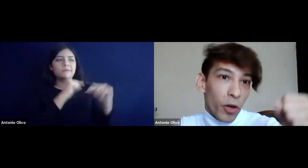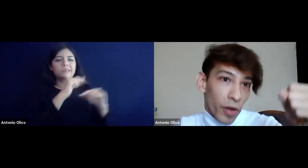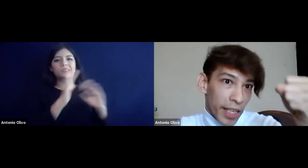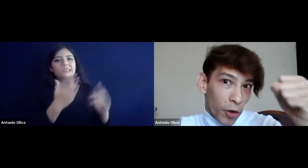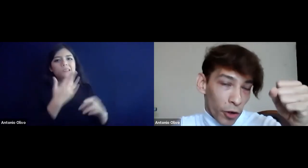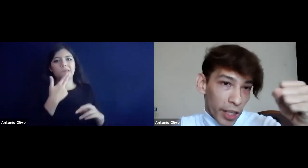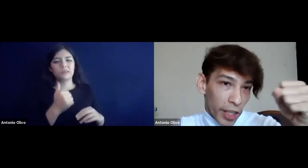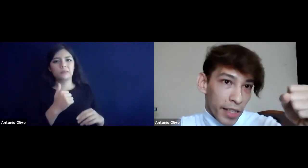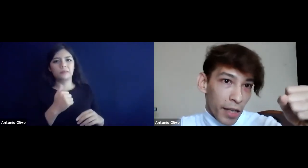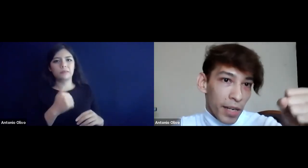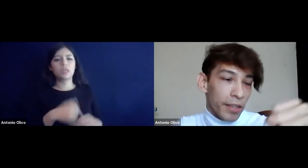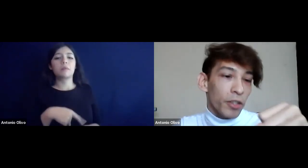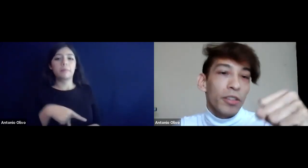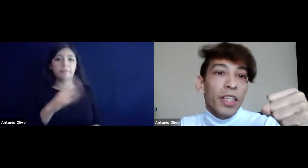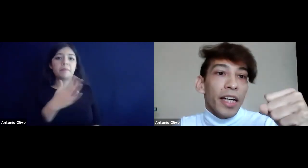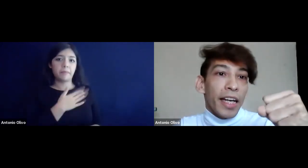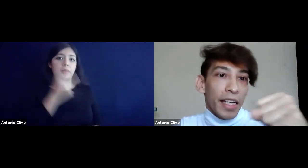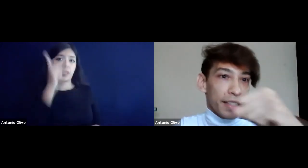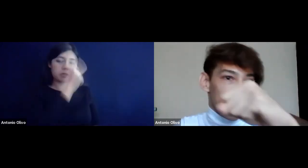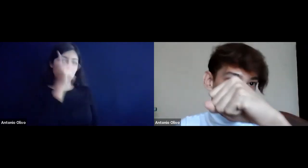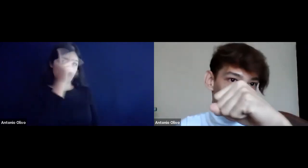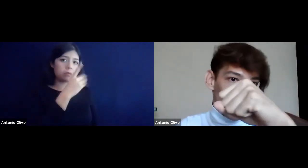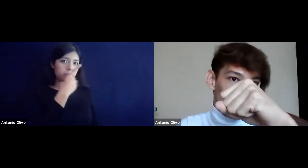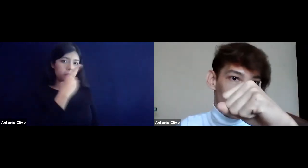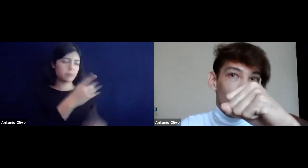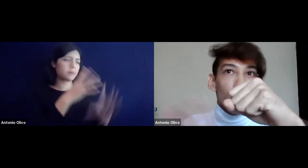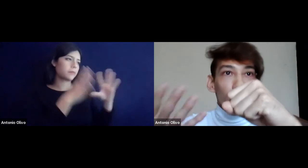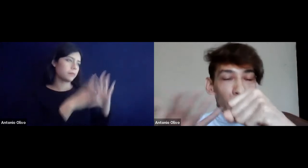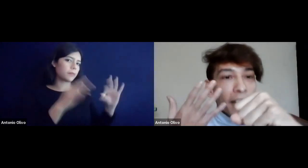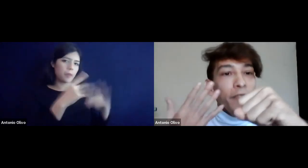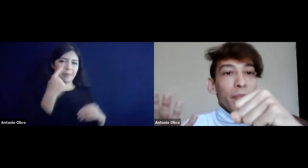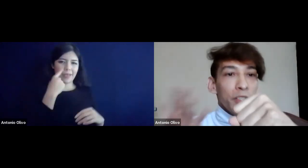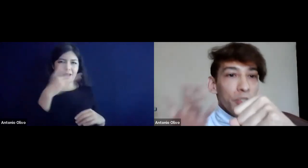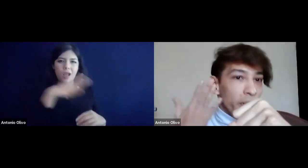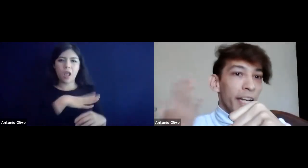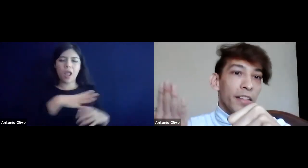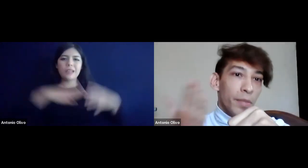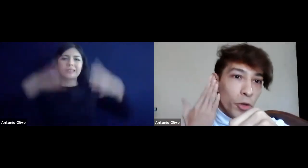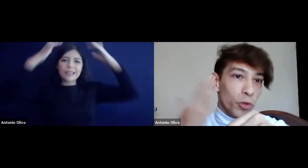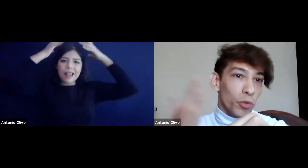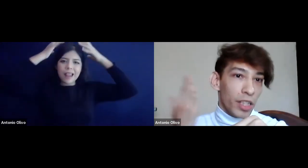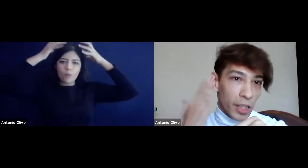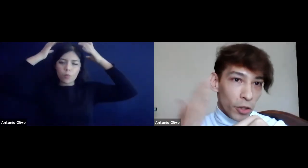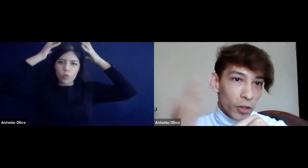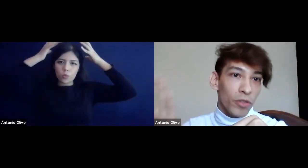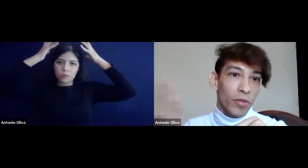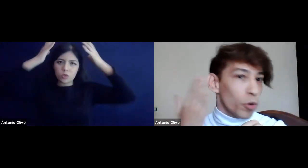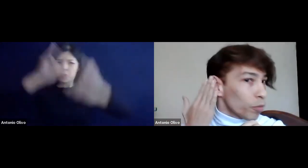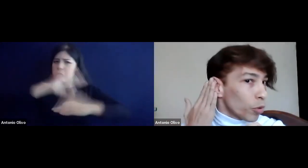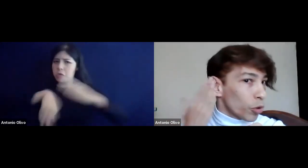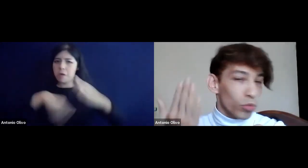Pero bueno, neurológicamente hablando, está el cerebro. Toda la información que entra por tus